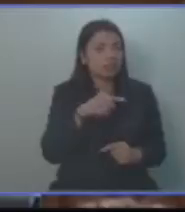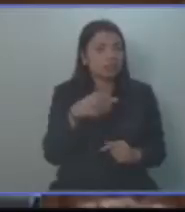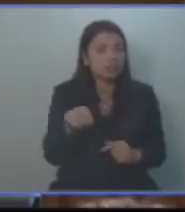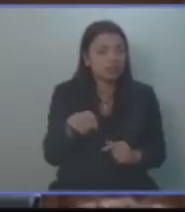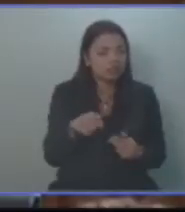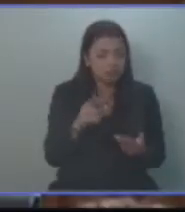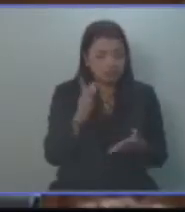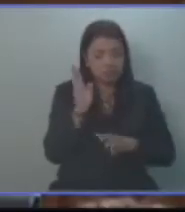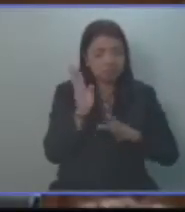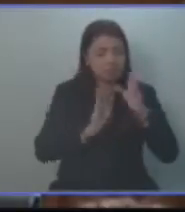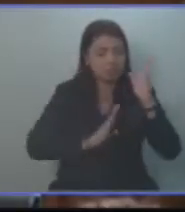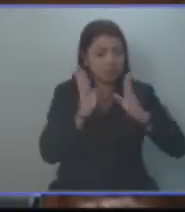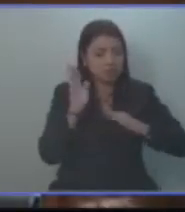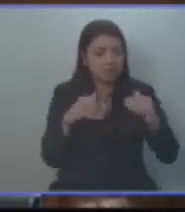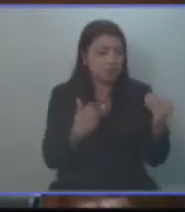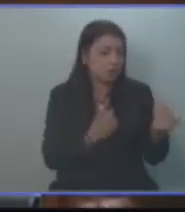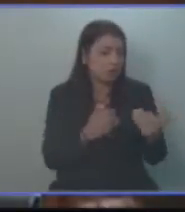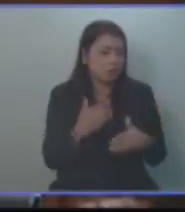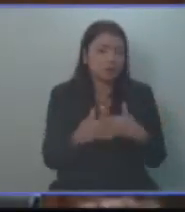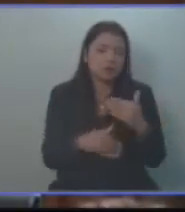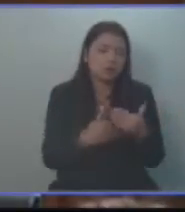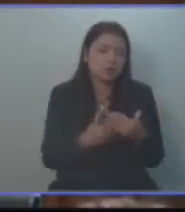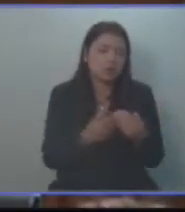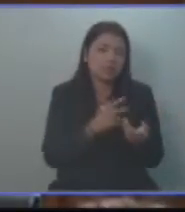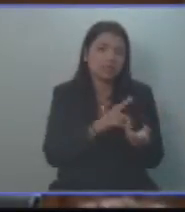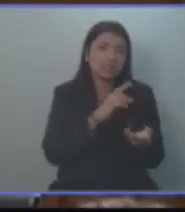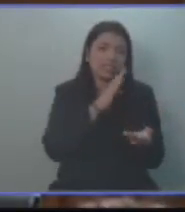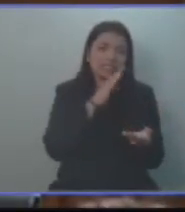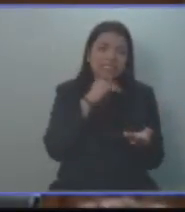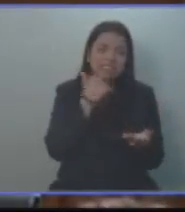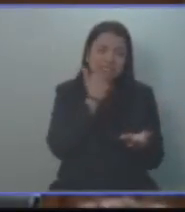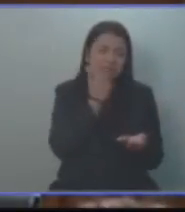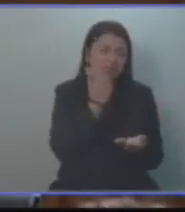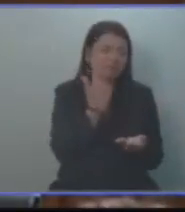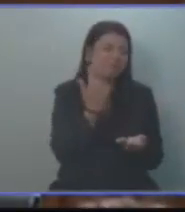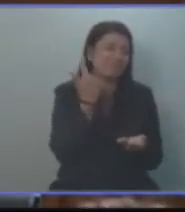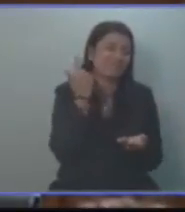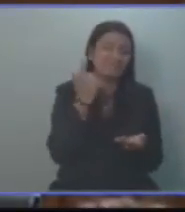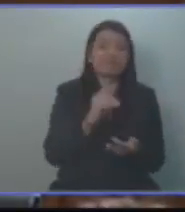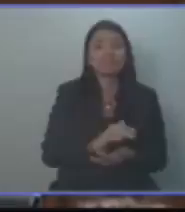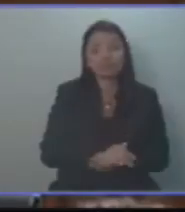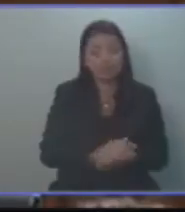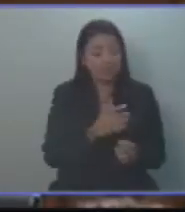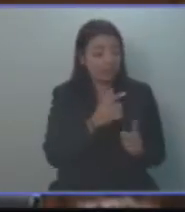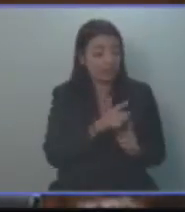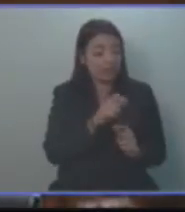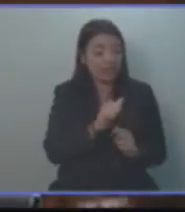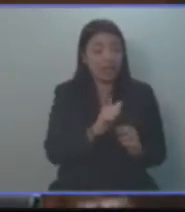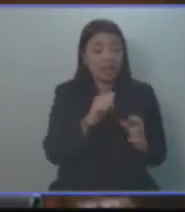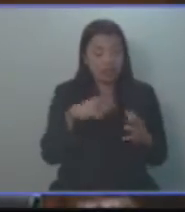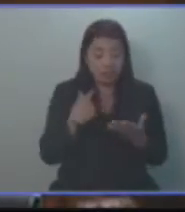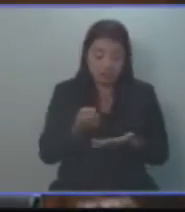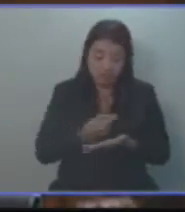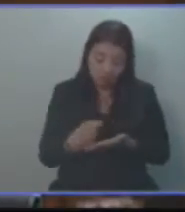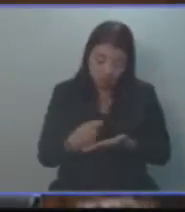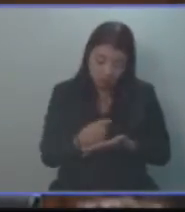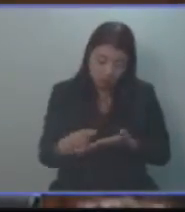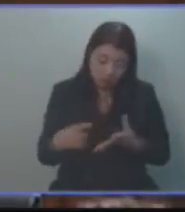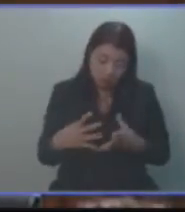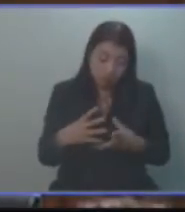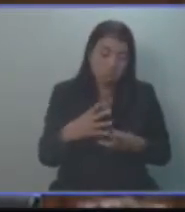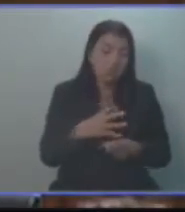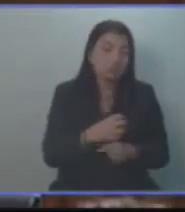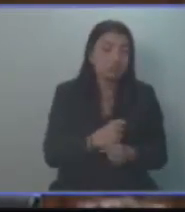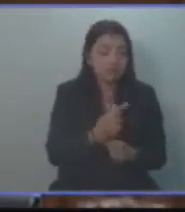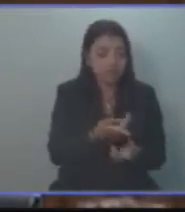participar activamente en el manejo de pacientes críticos. AA, elaborar el resumen de alta de sus pacientes dentro